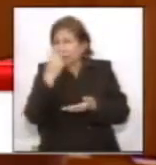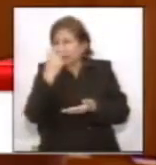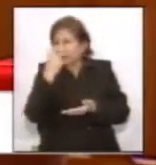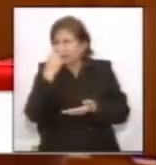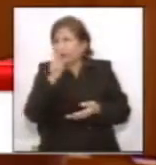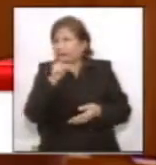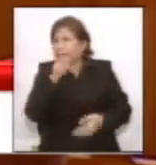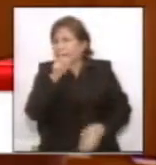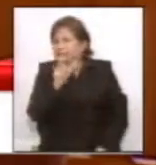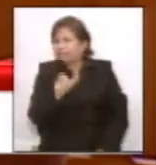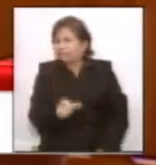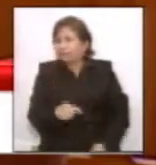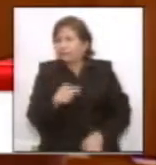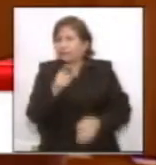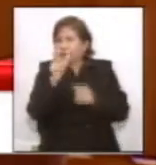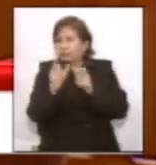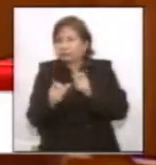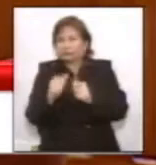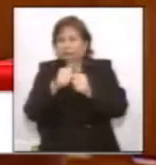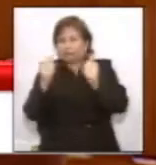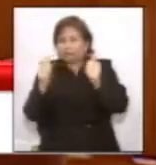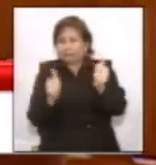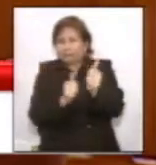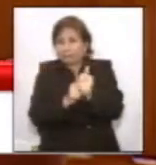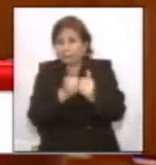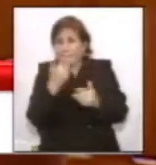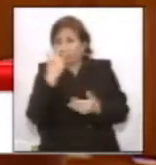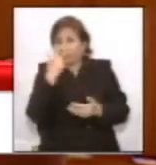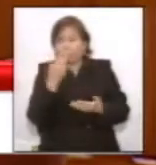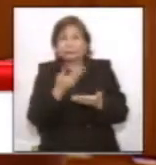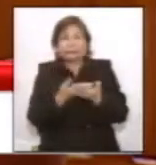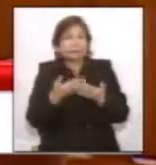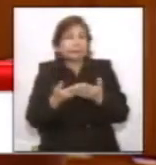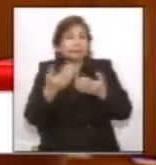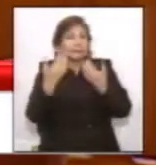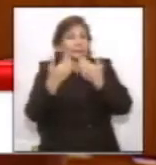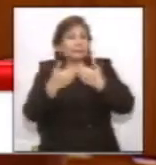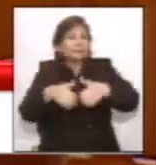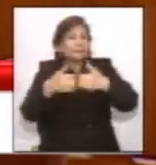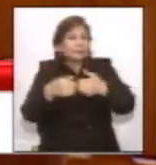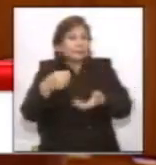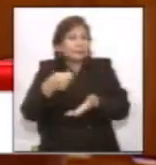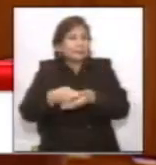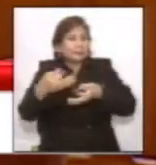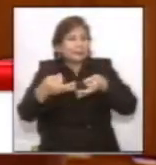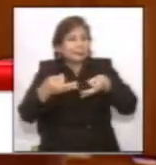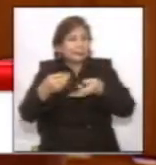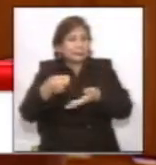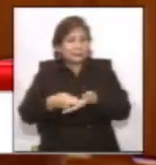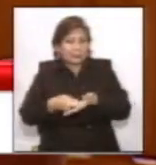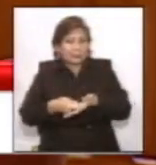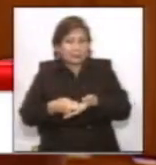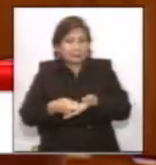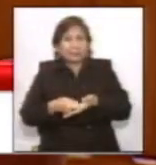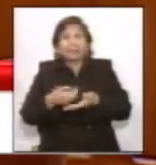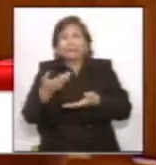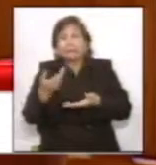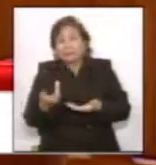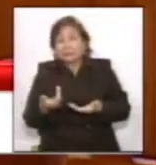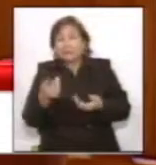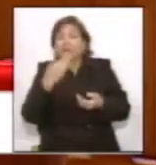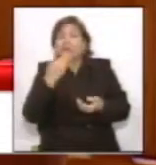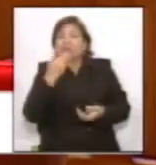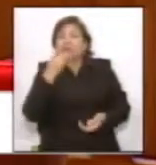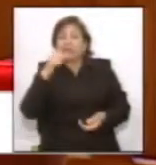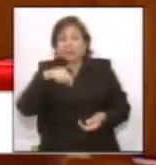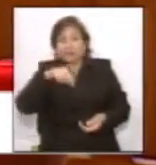las personas que están detrás de los principales activos, entramados empresariales, financieros y operaciones económicas aquí